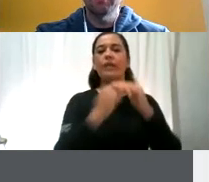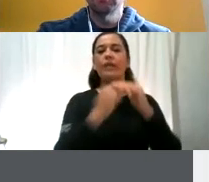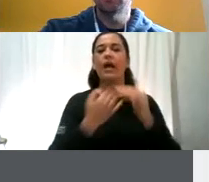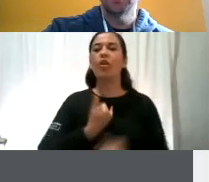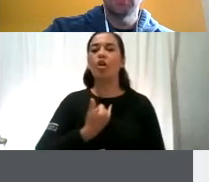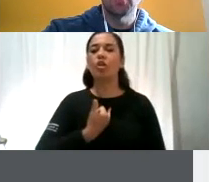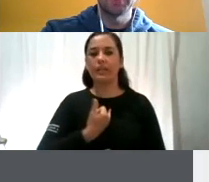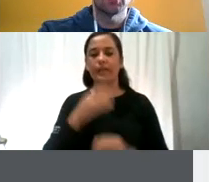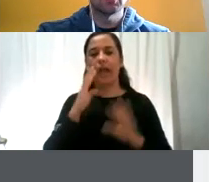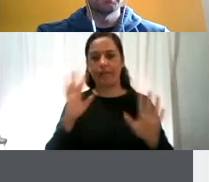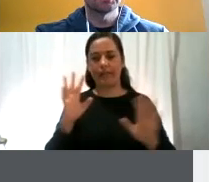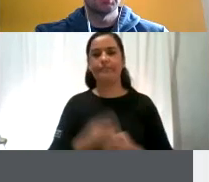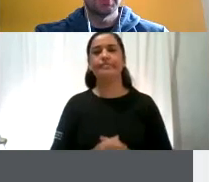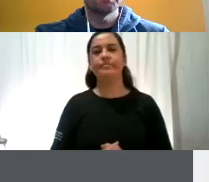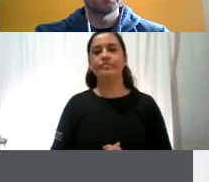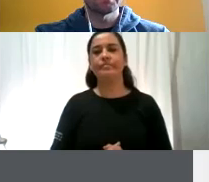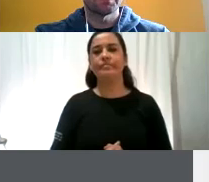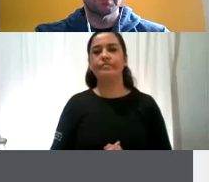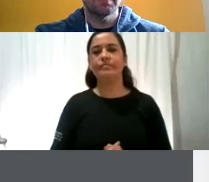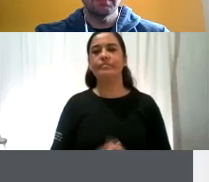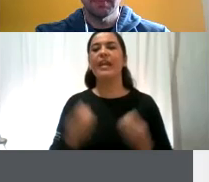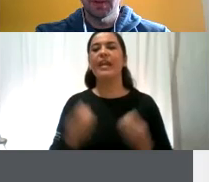para que funcione lo mejor posible